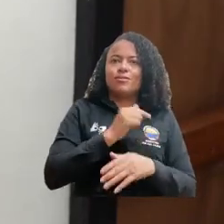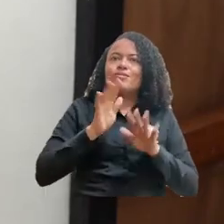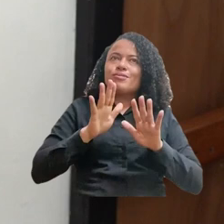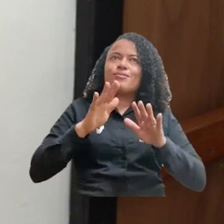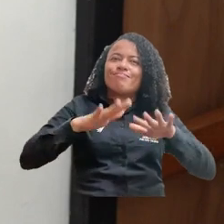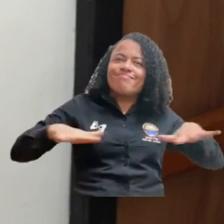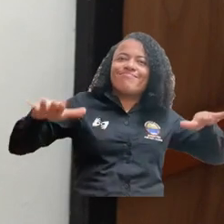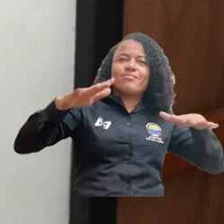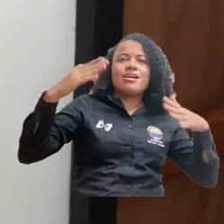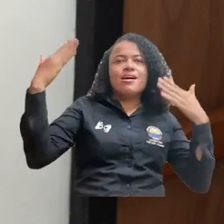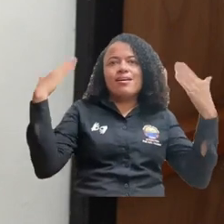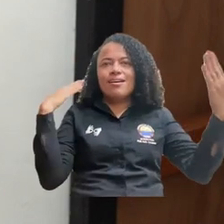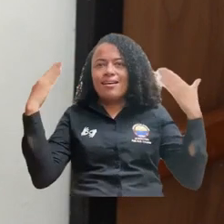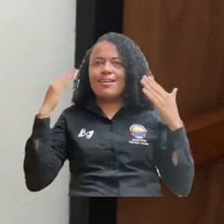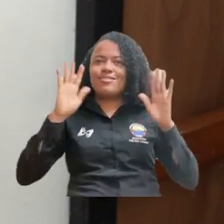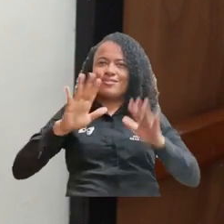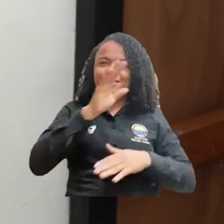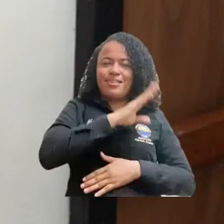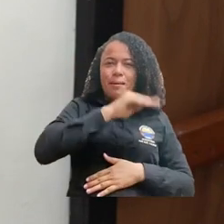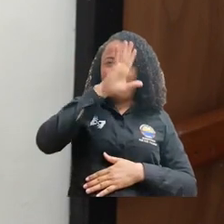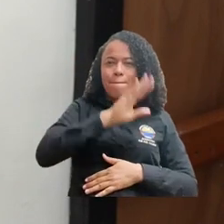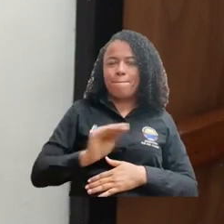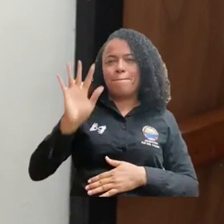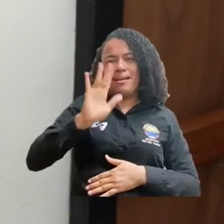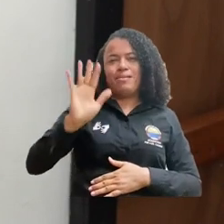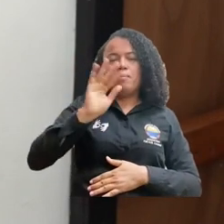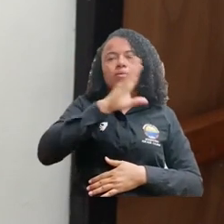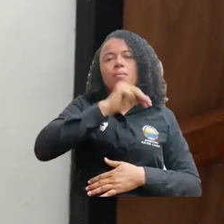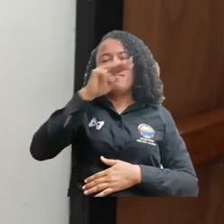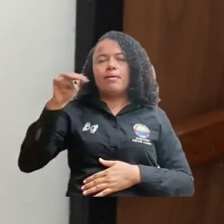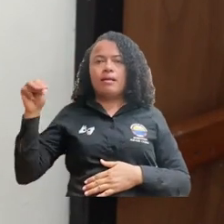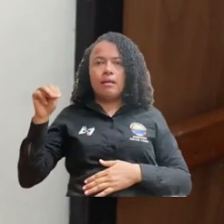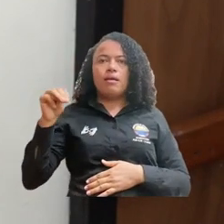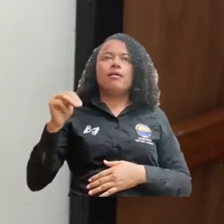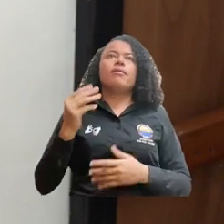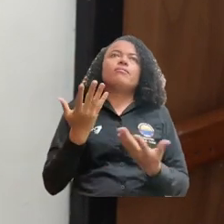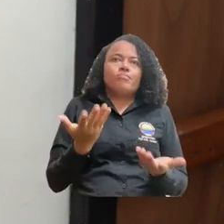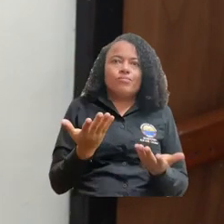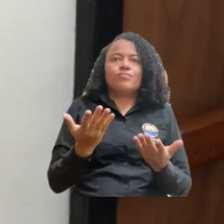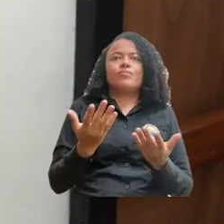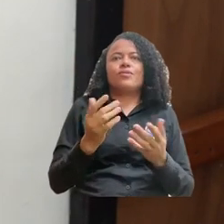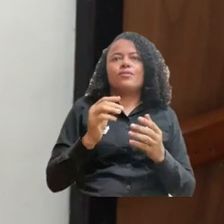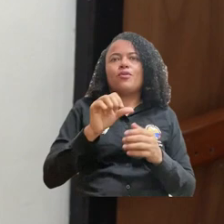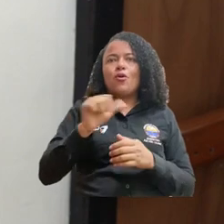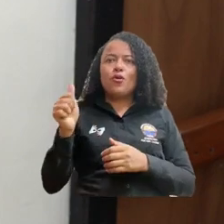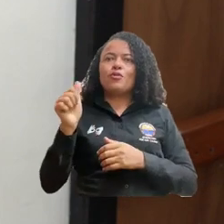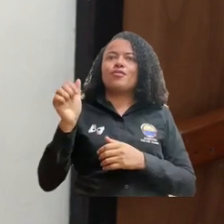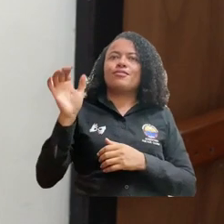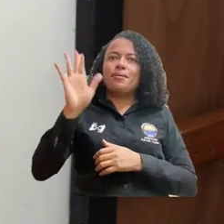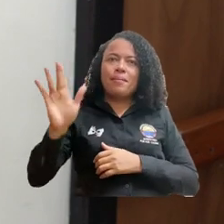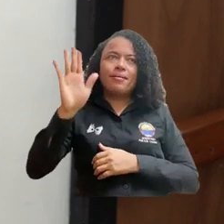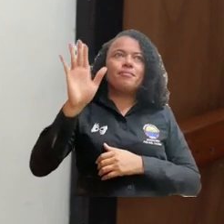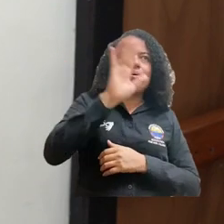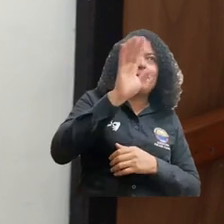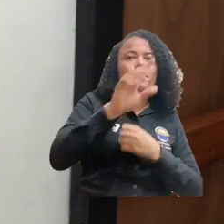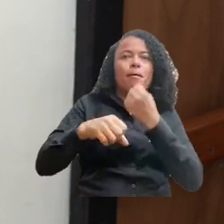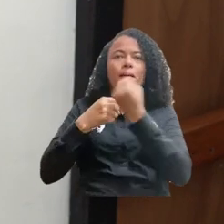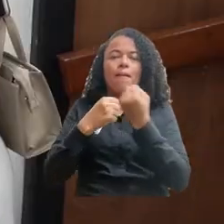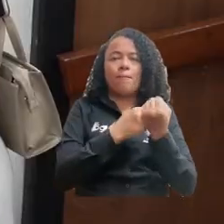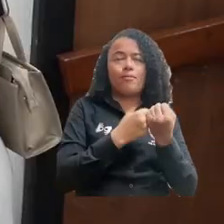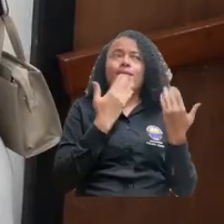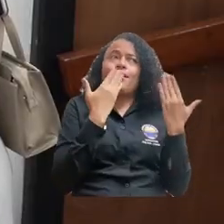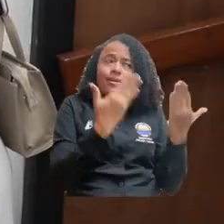nos dan, más que todo a la zona rural del departamento, y de los sures de